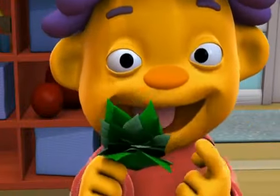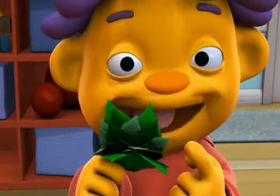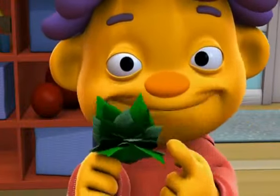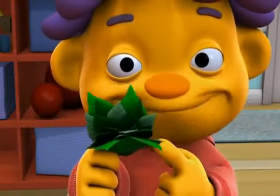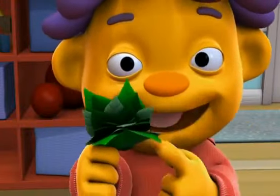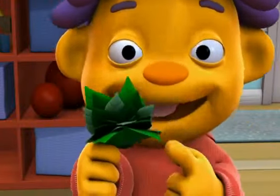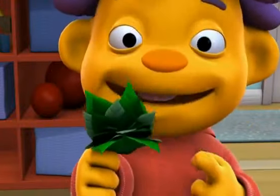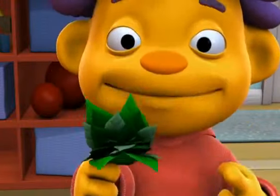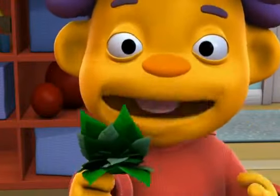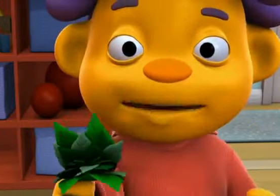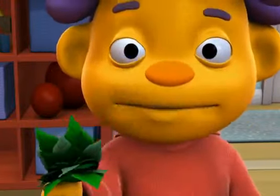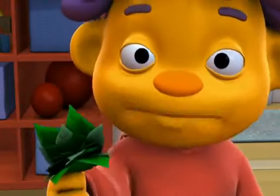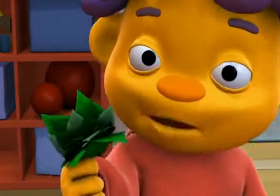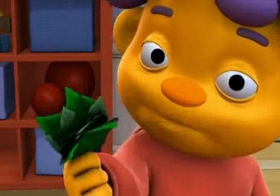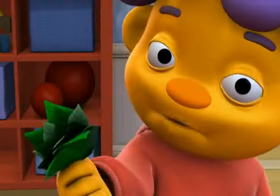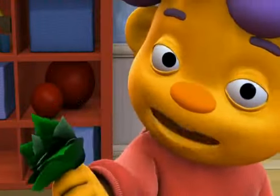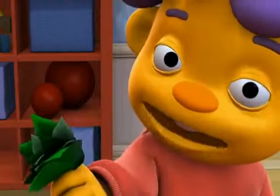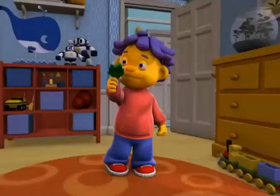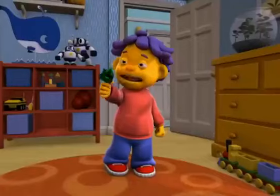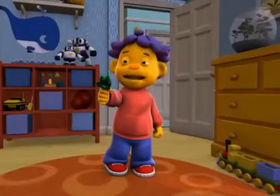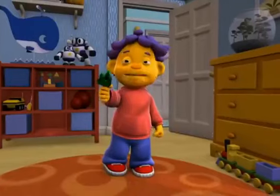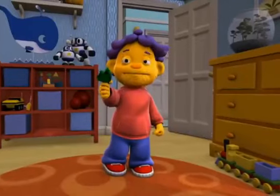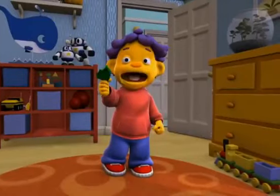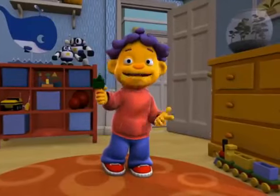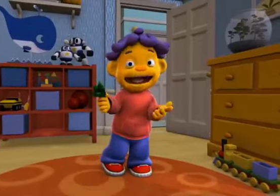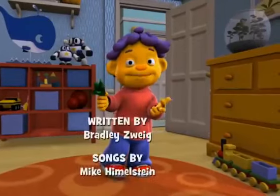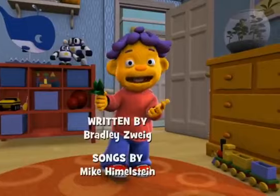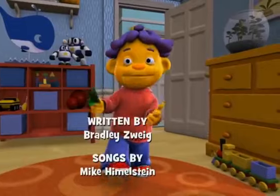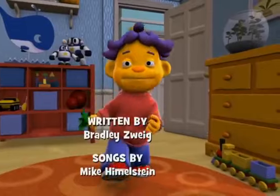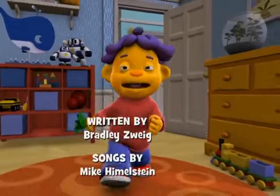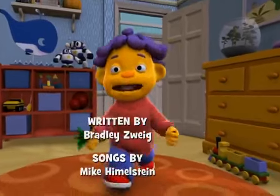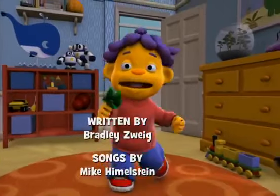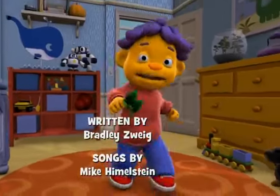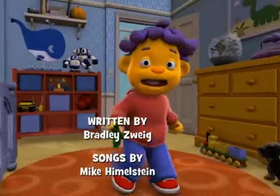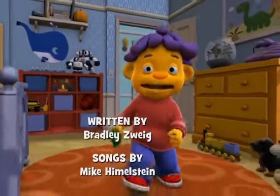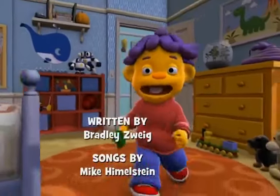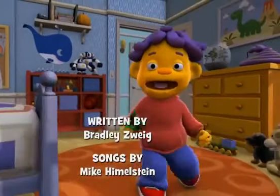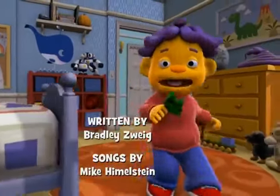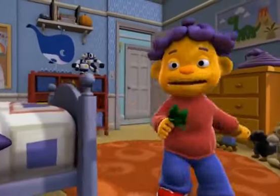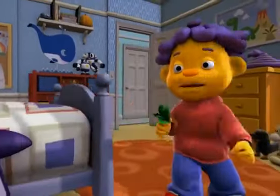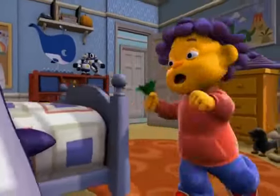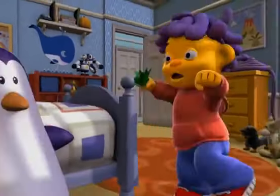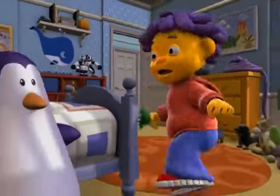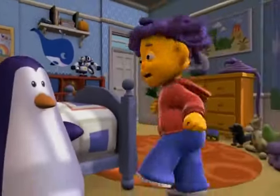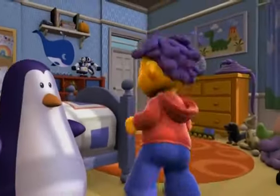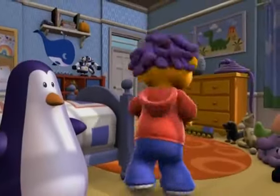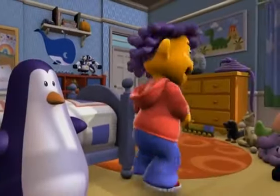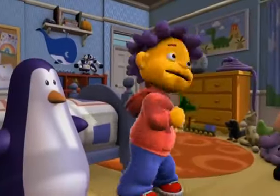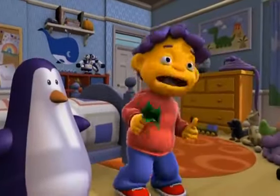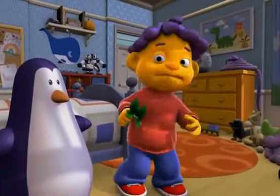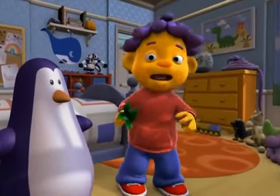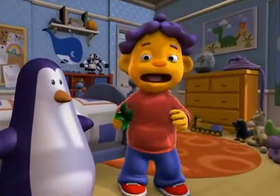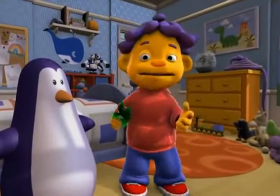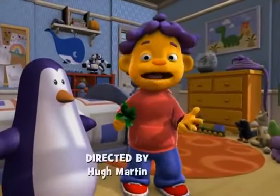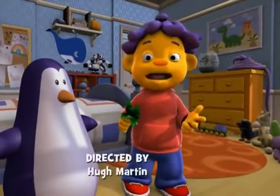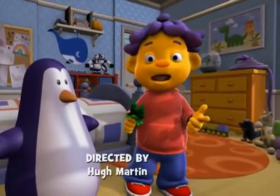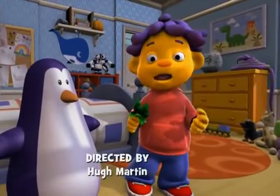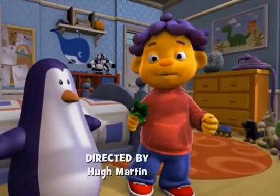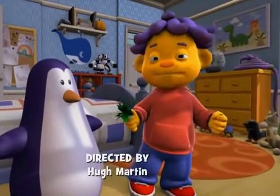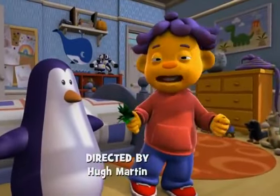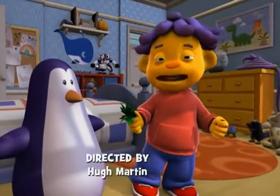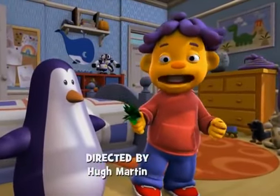Las hojas. Papá iba a botarlas, pero yo las guardé porque creo que las hojas son súper. A todos les